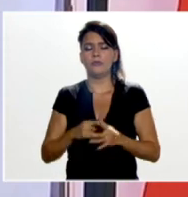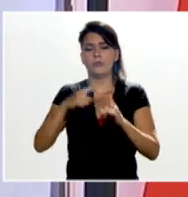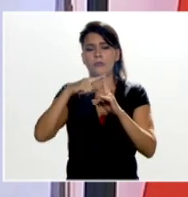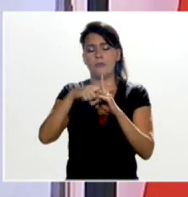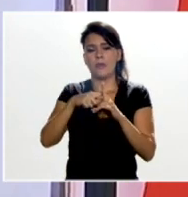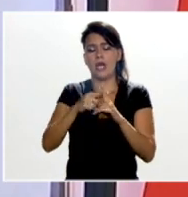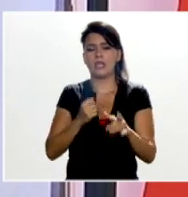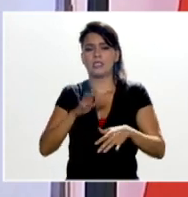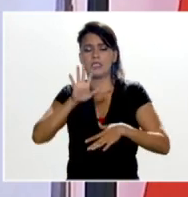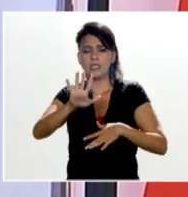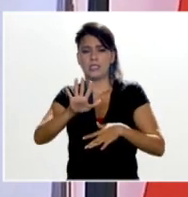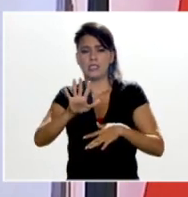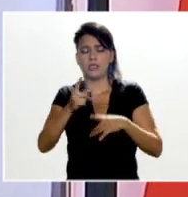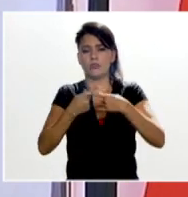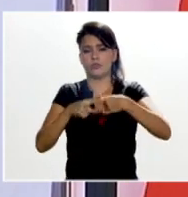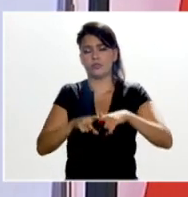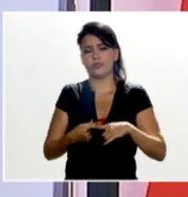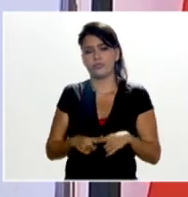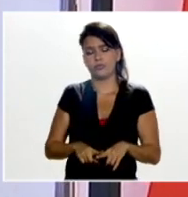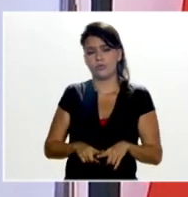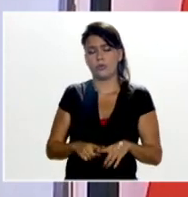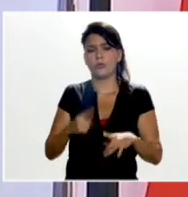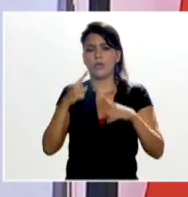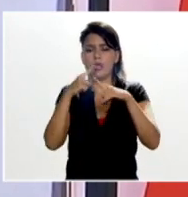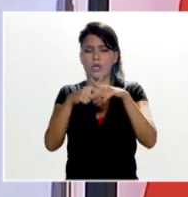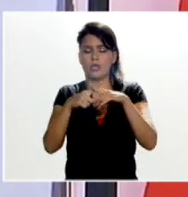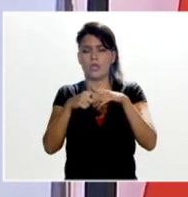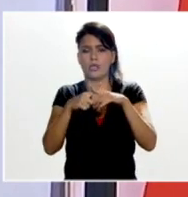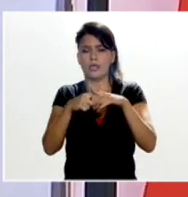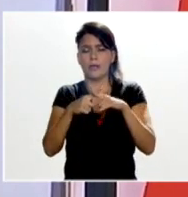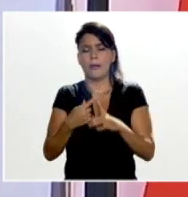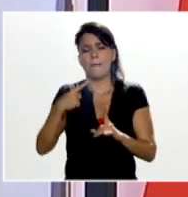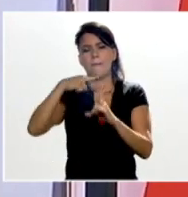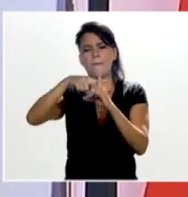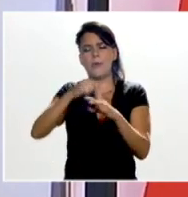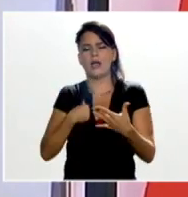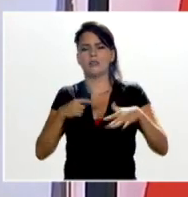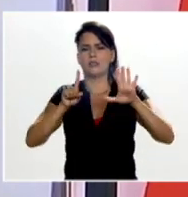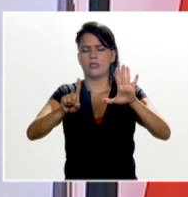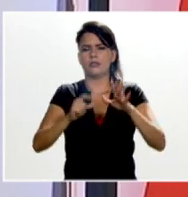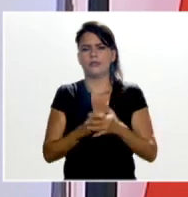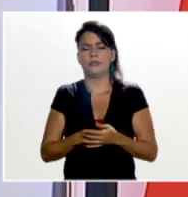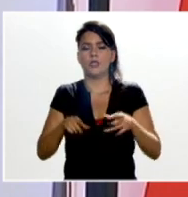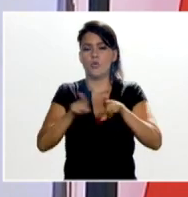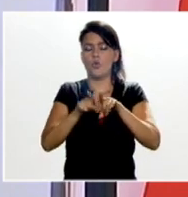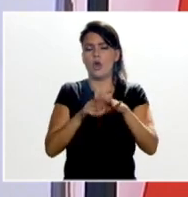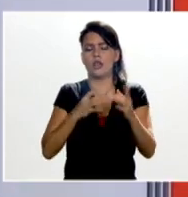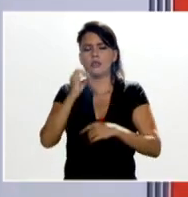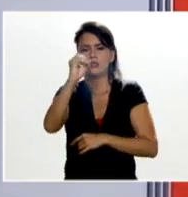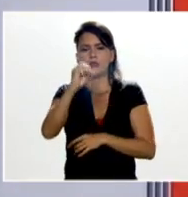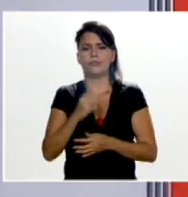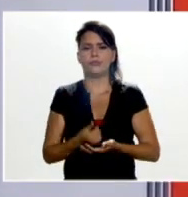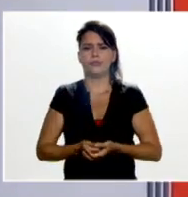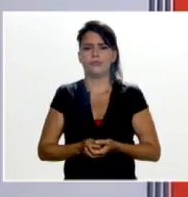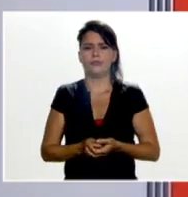más 5 por x más 6 igual a 0.